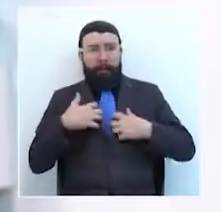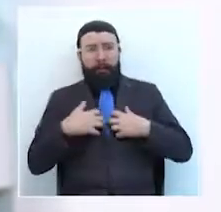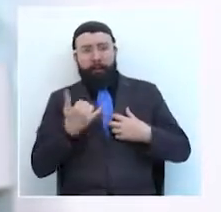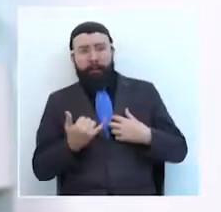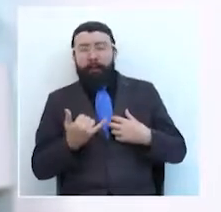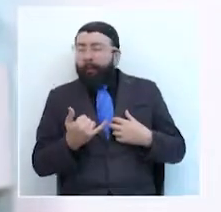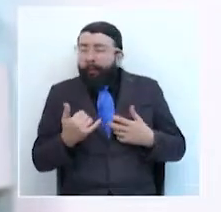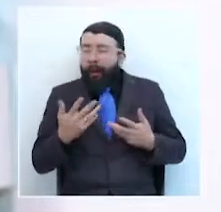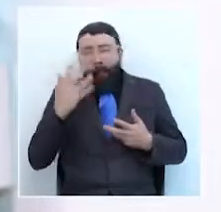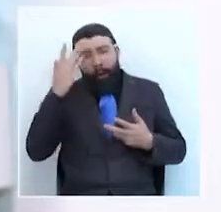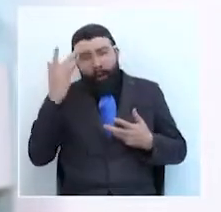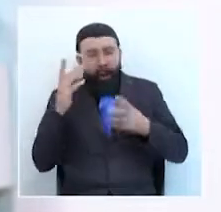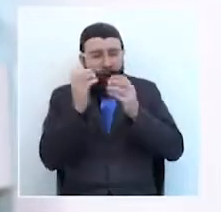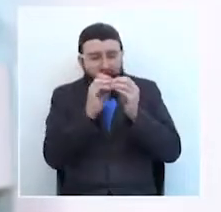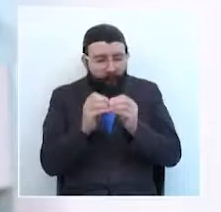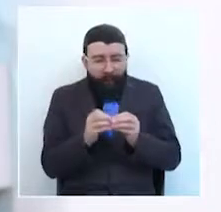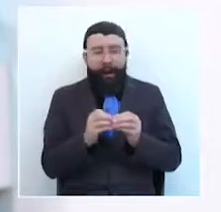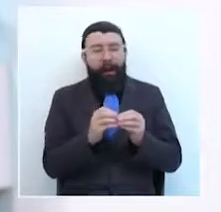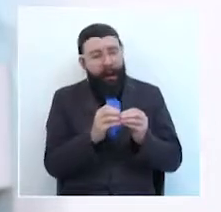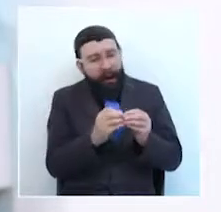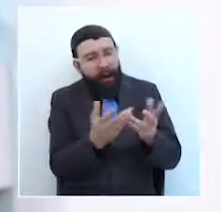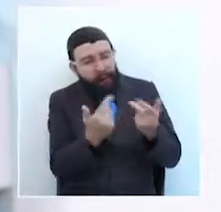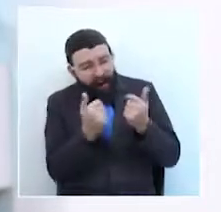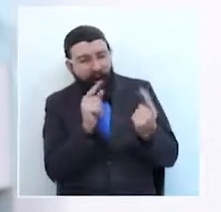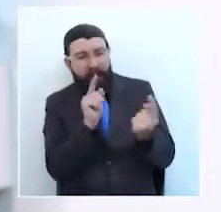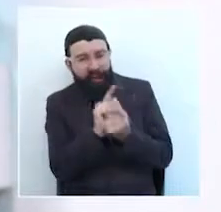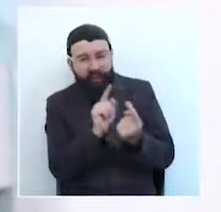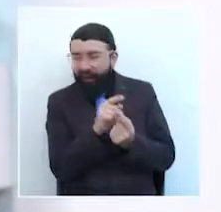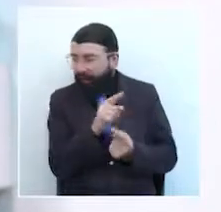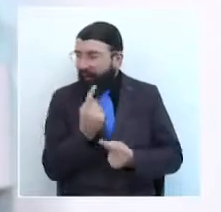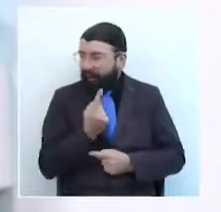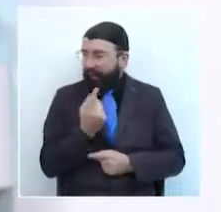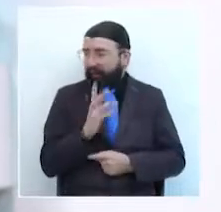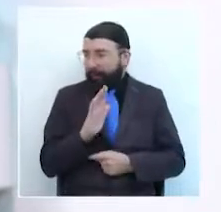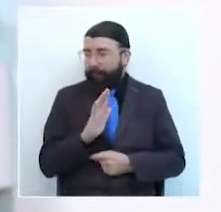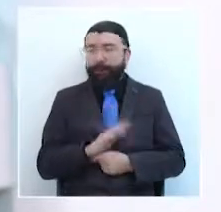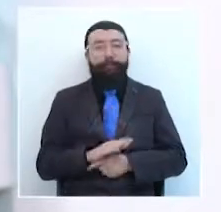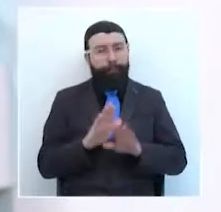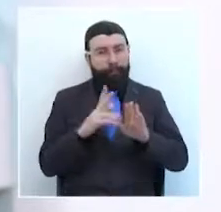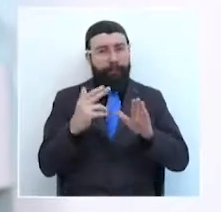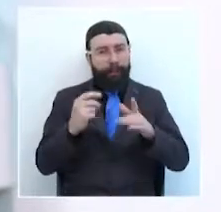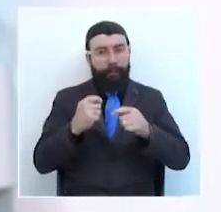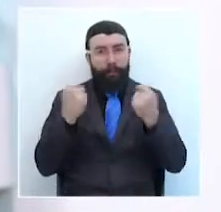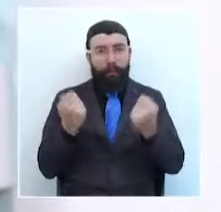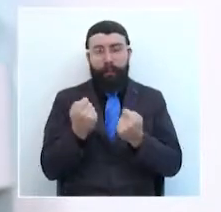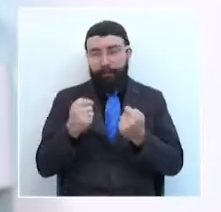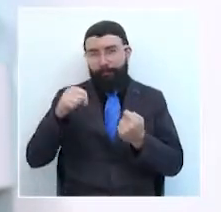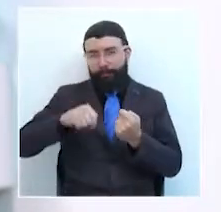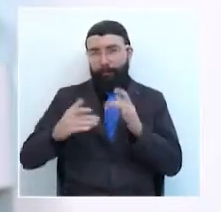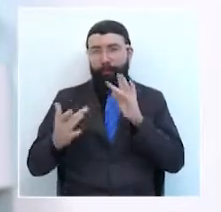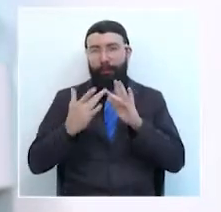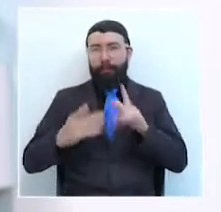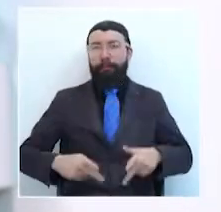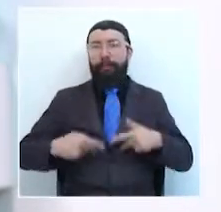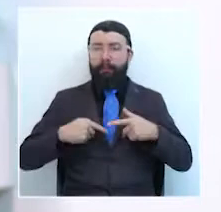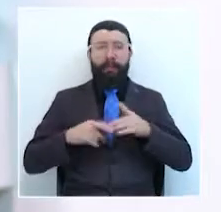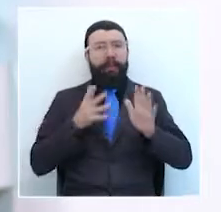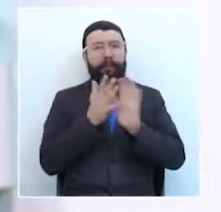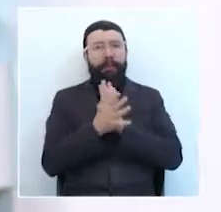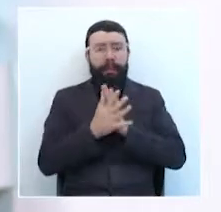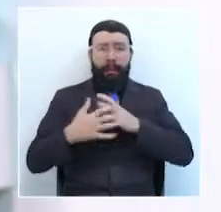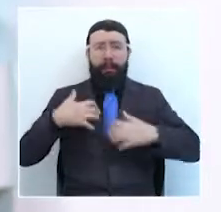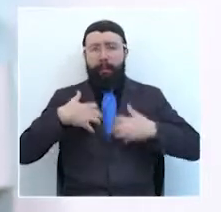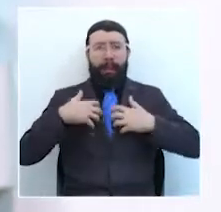y por qué se le presentó eso solamente se hace una consulta bueno vamos a este otro corte de comerciales aquí en conexión bital hablando de las obvias